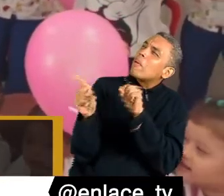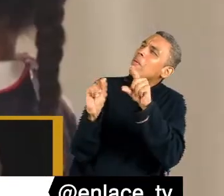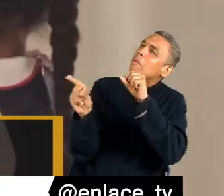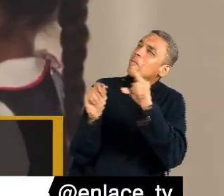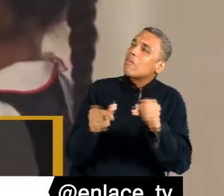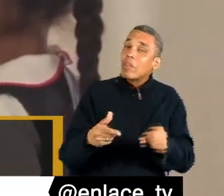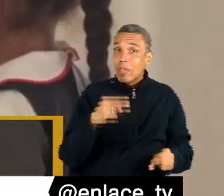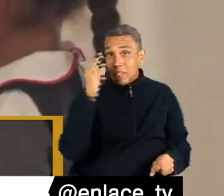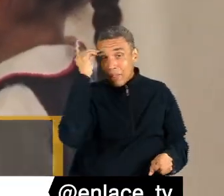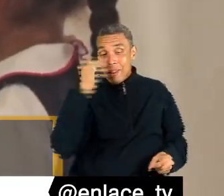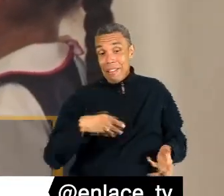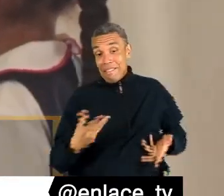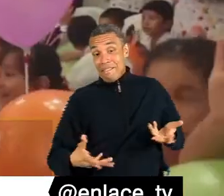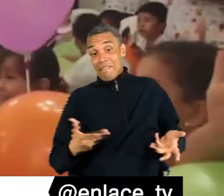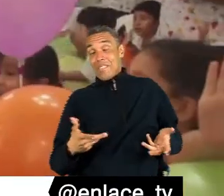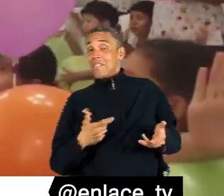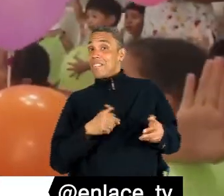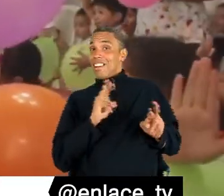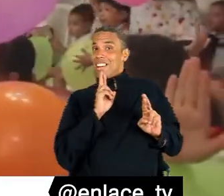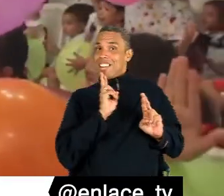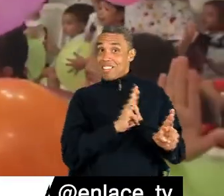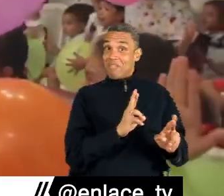una visita al Palacio Municipal.